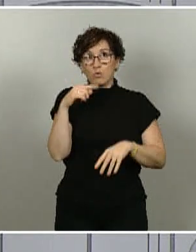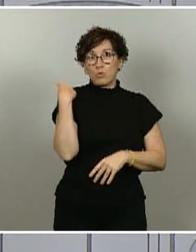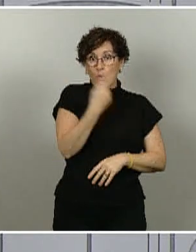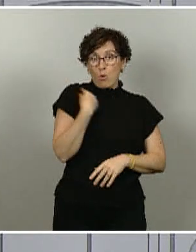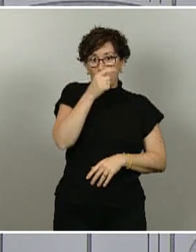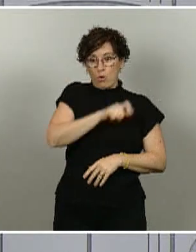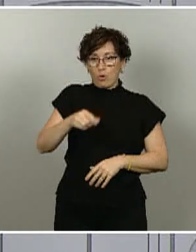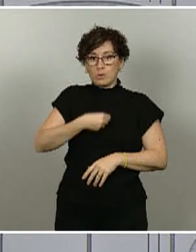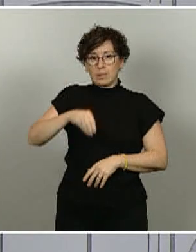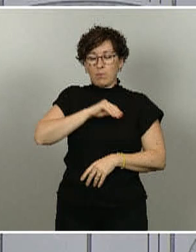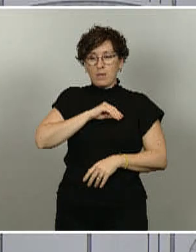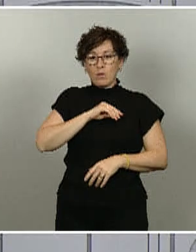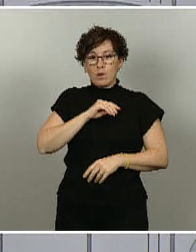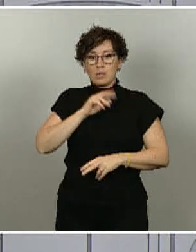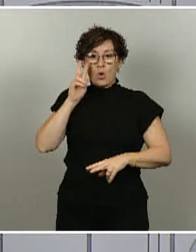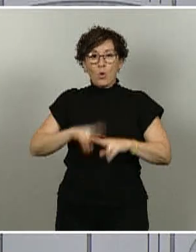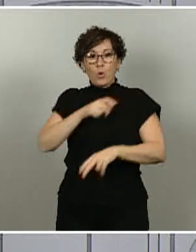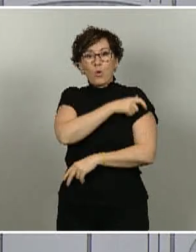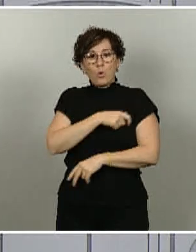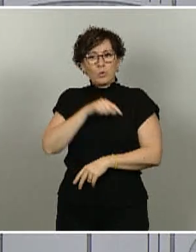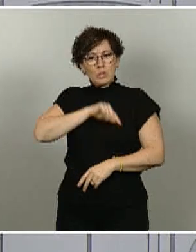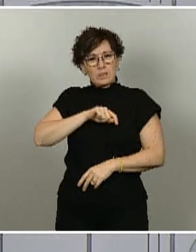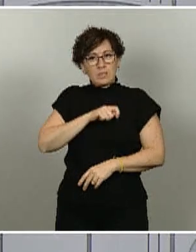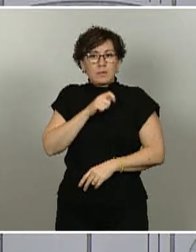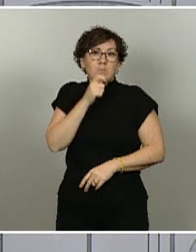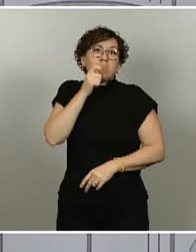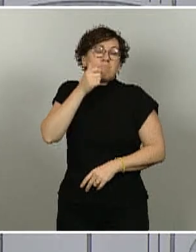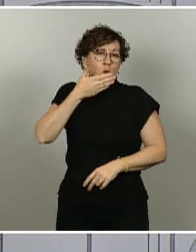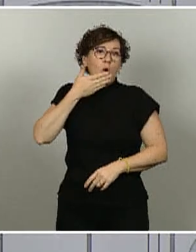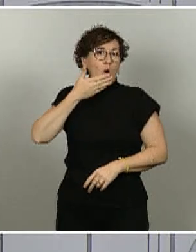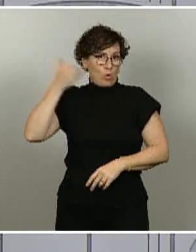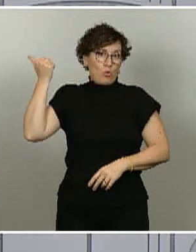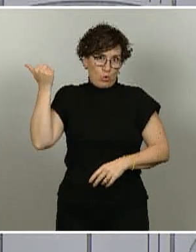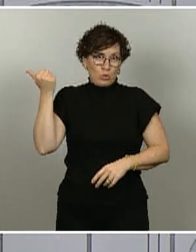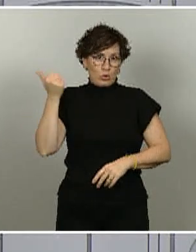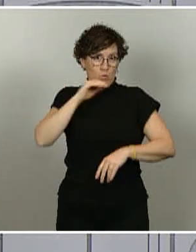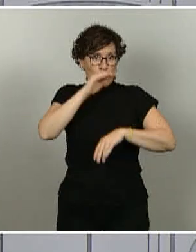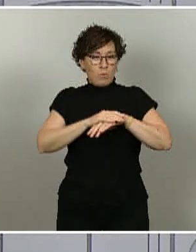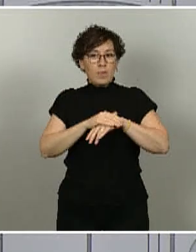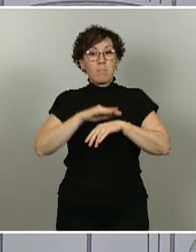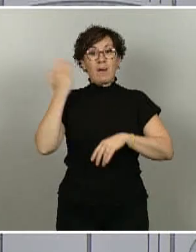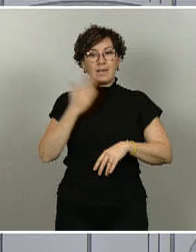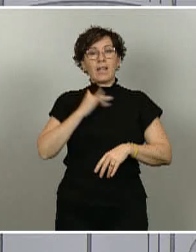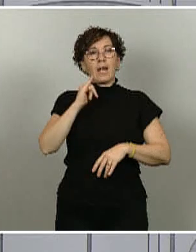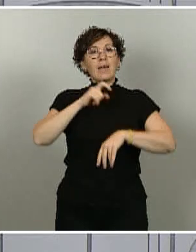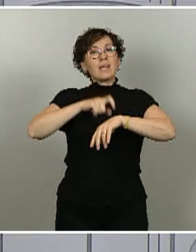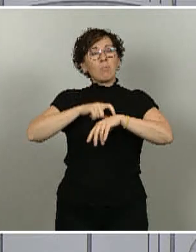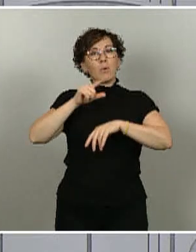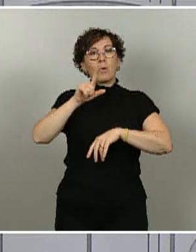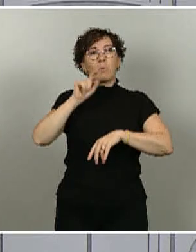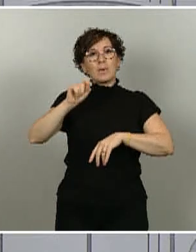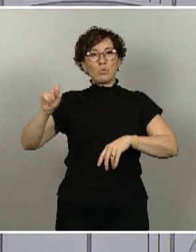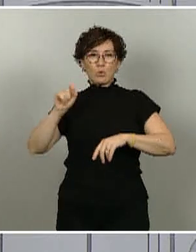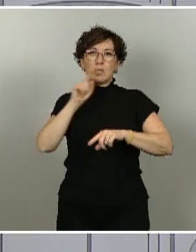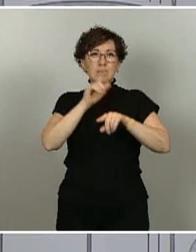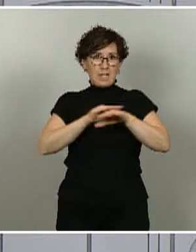punto orgullosos de poder cumplir. Mañana se van a celebrar minutos de silencio en homenaje a los fallecidos por el coronavirus. Entiendo que